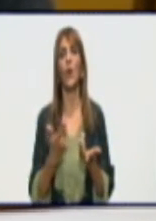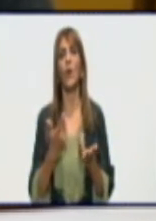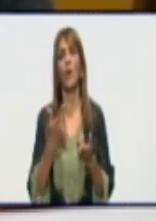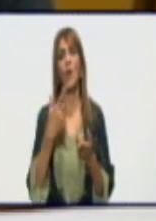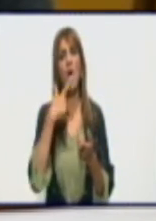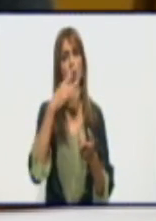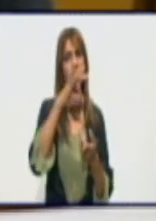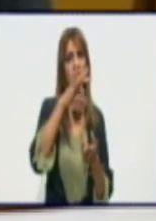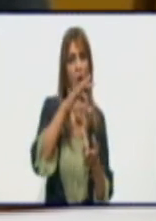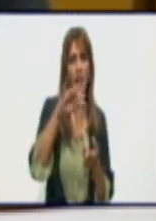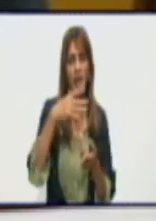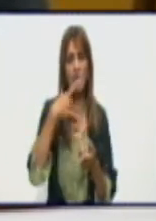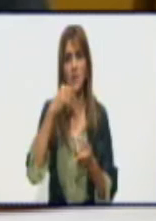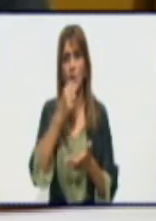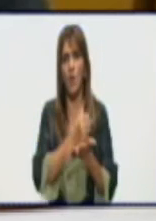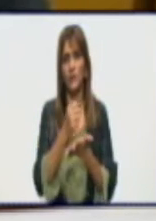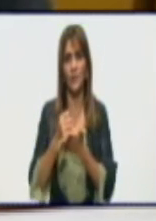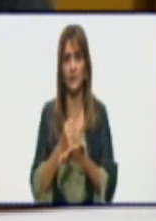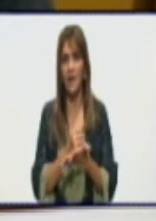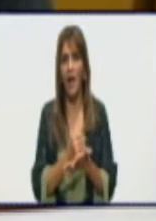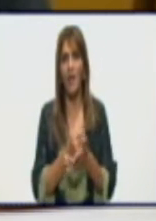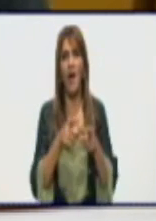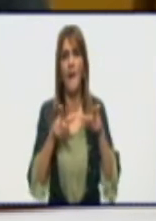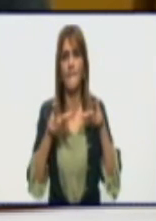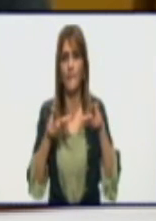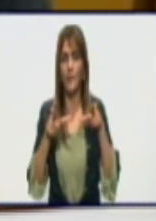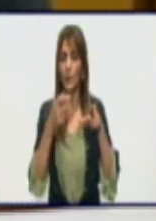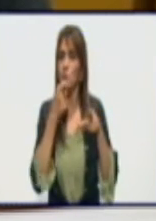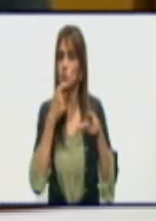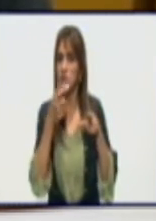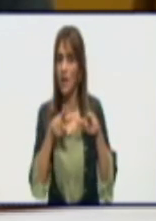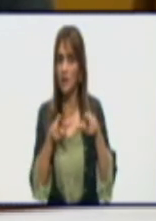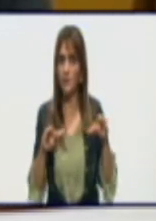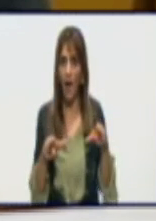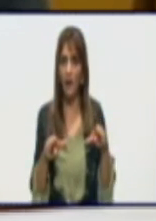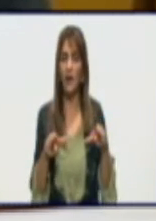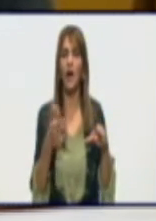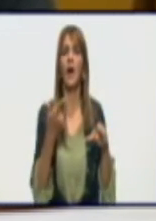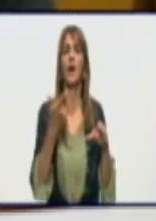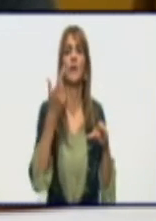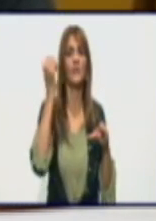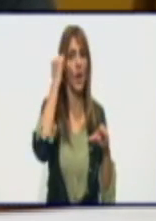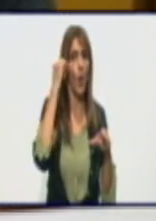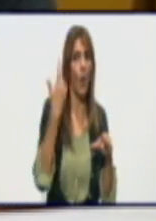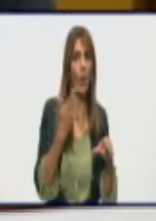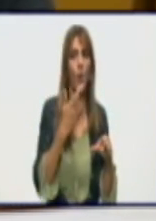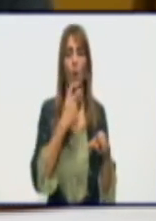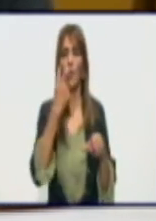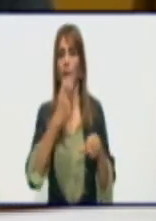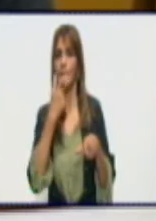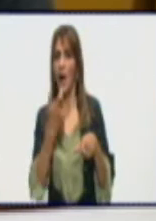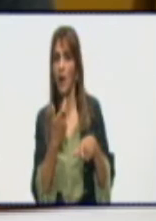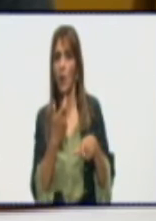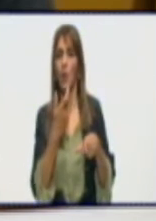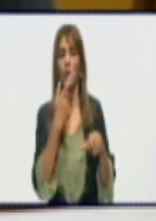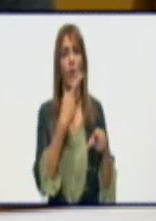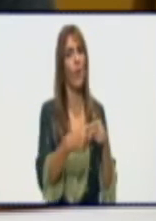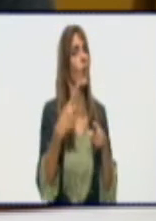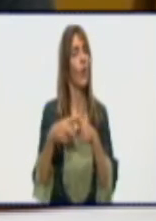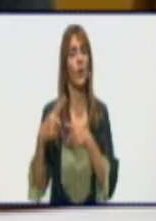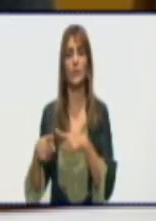azúcar. Ahí estamos haciendo barra, tanto de mango como de guayaba, de coco y otras producciones que realmente